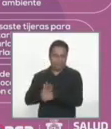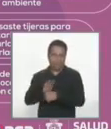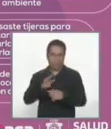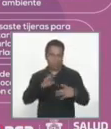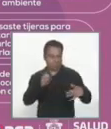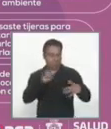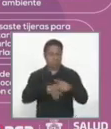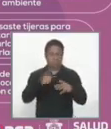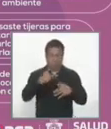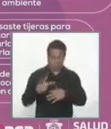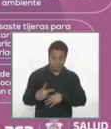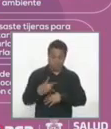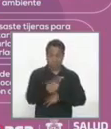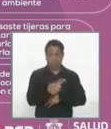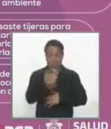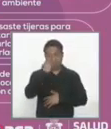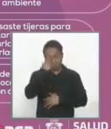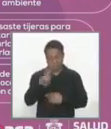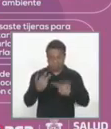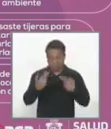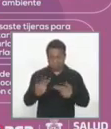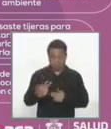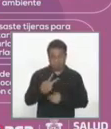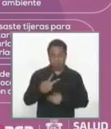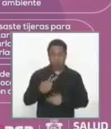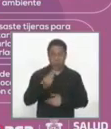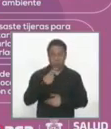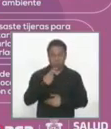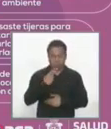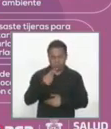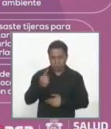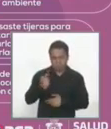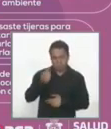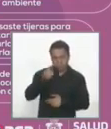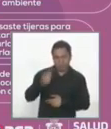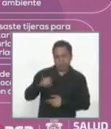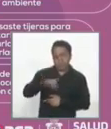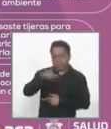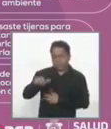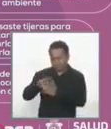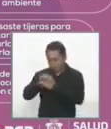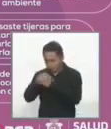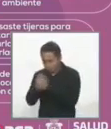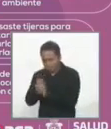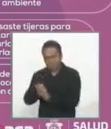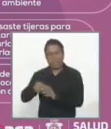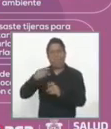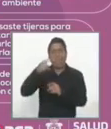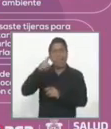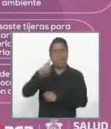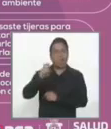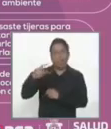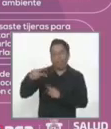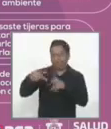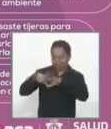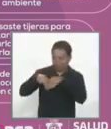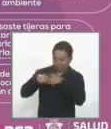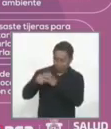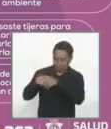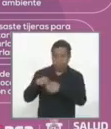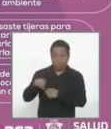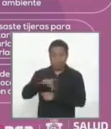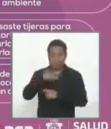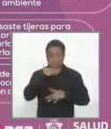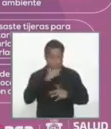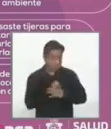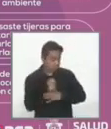utilizó tijeras para cortarlo, hay que asegurar de lavarlas posteriormente al corte, y después de desechar el